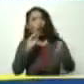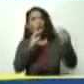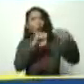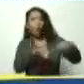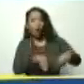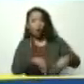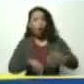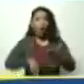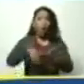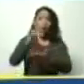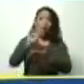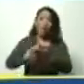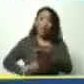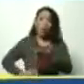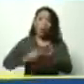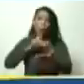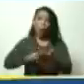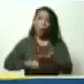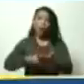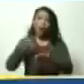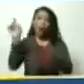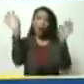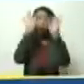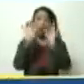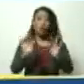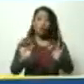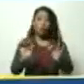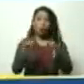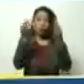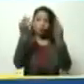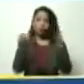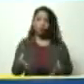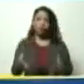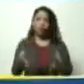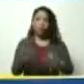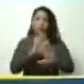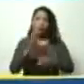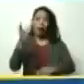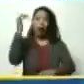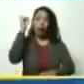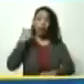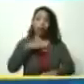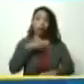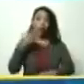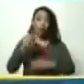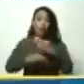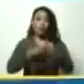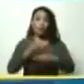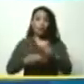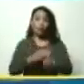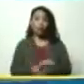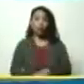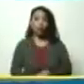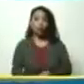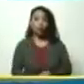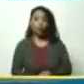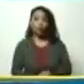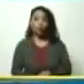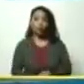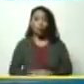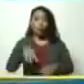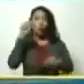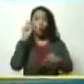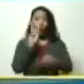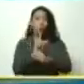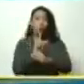firmar y cumplir la fórmula es virtuosa ya existe la hemos creado es algo único